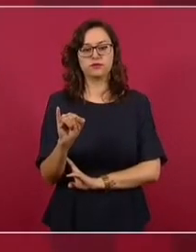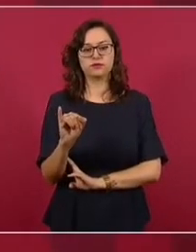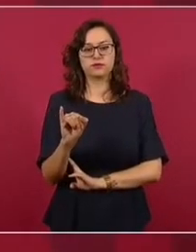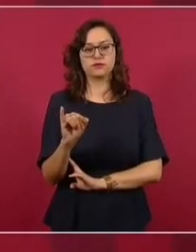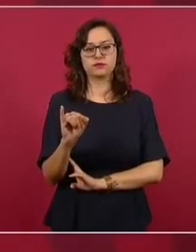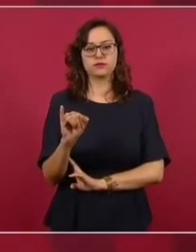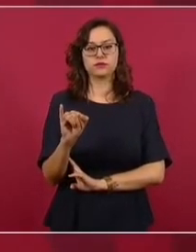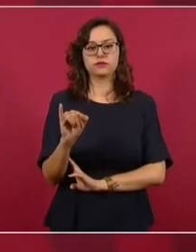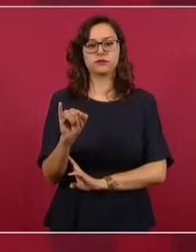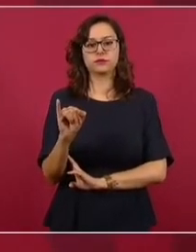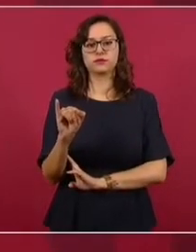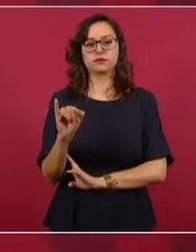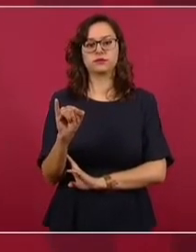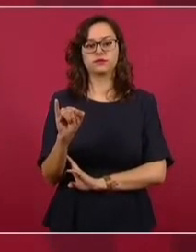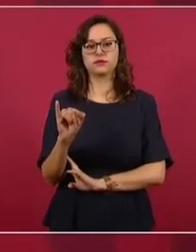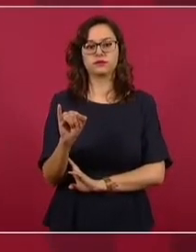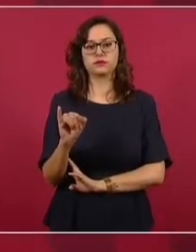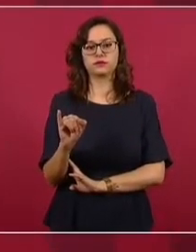Y cómo